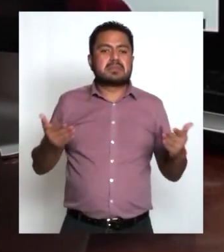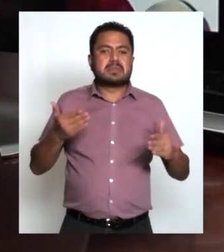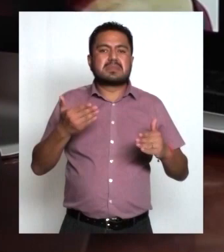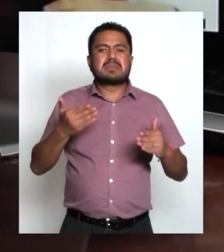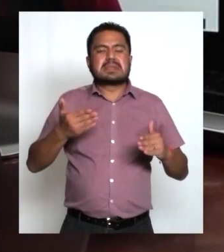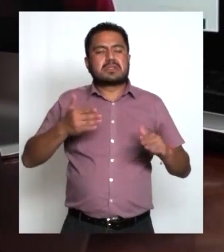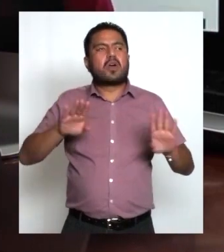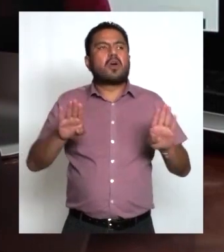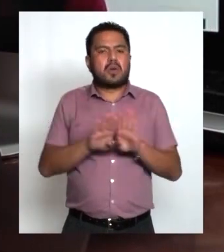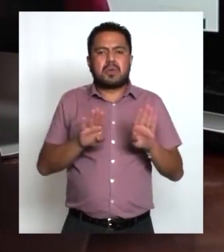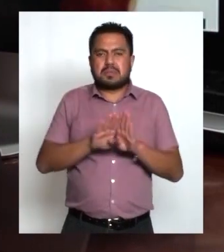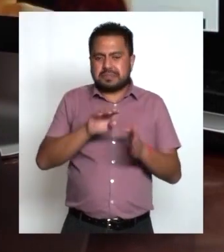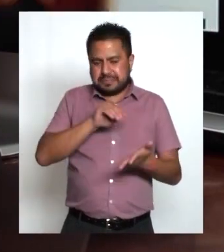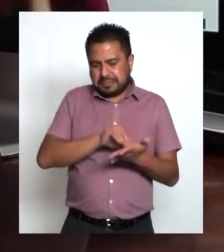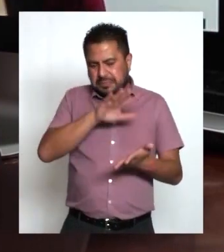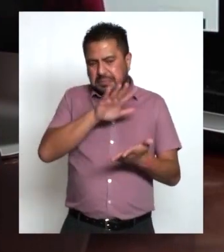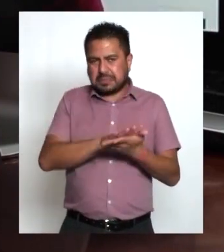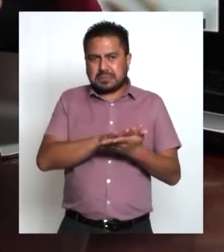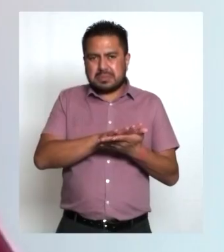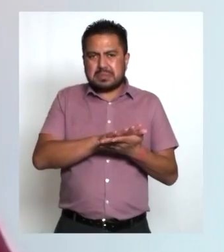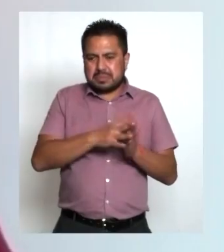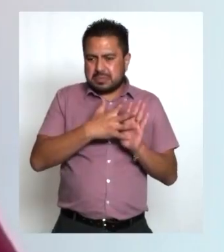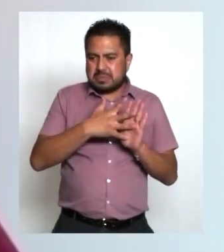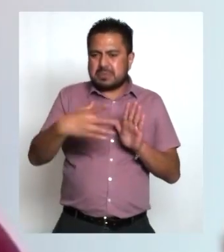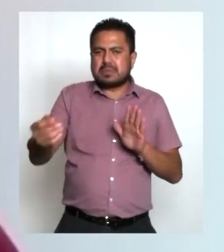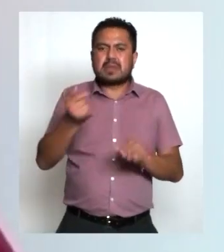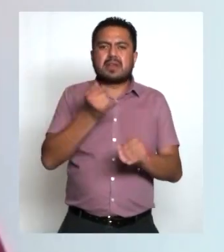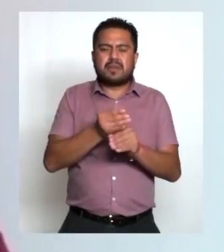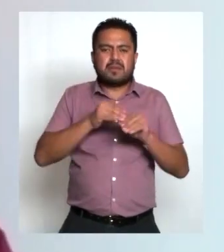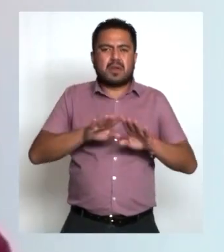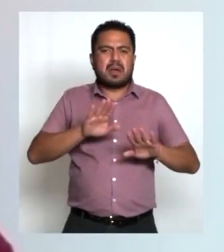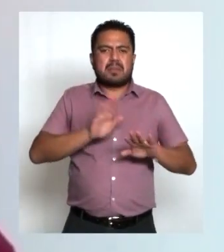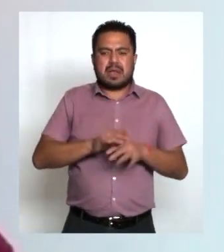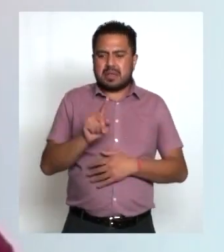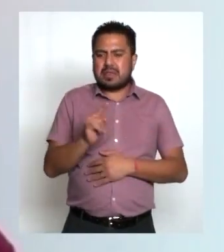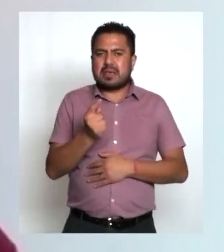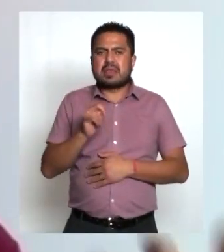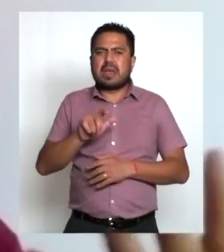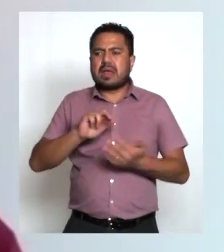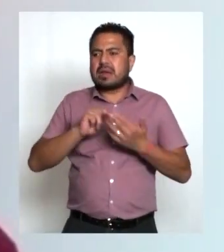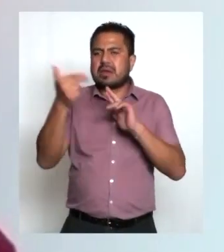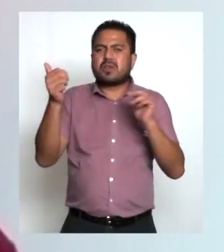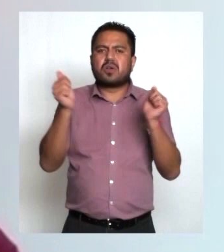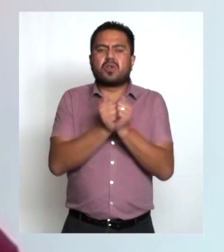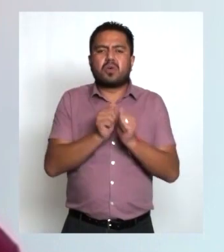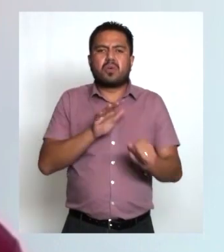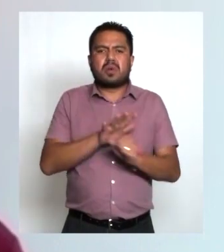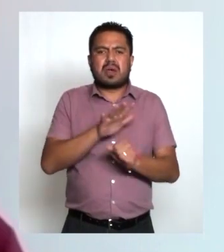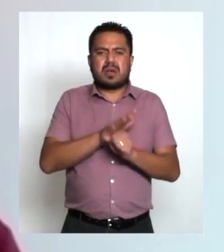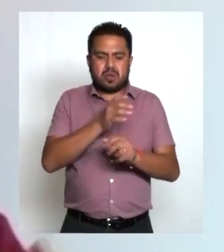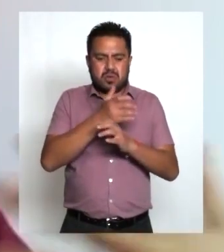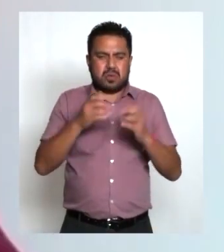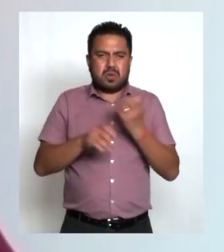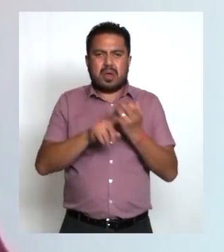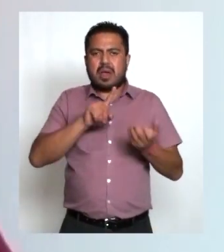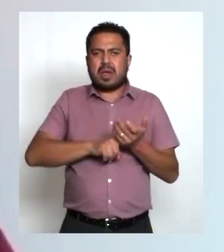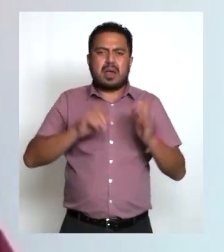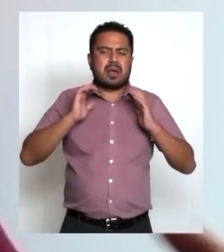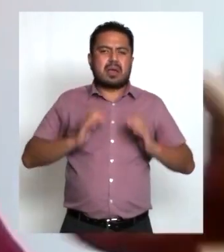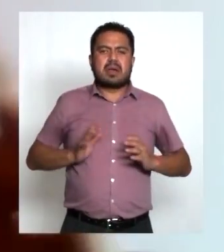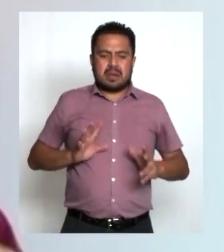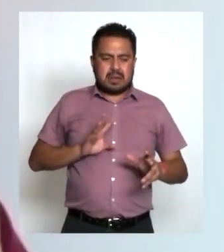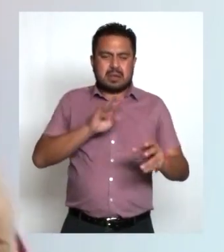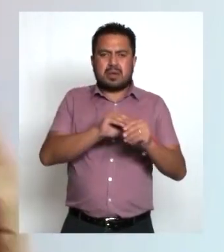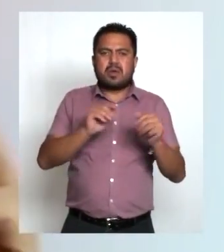Entonces, la manera en que almacenamos o transferimos información de forma digital está relacionada con los fenómenos